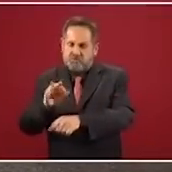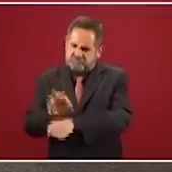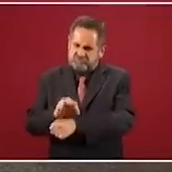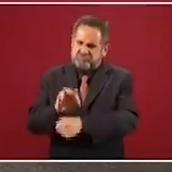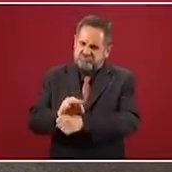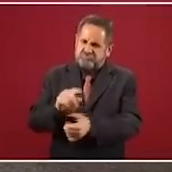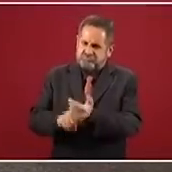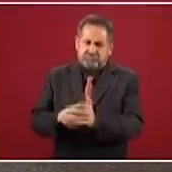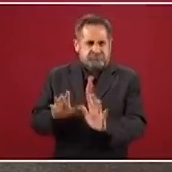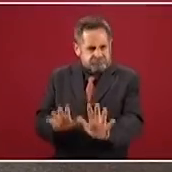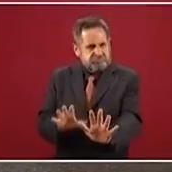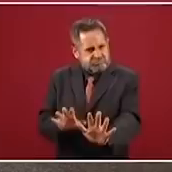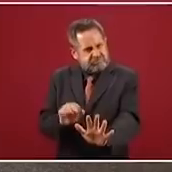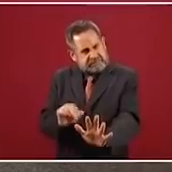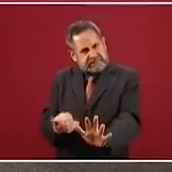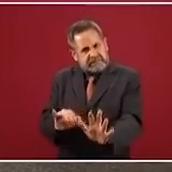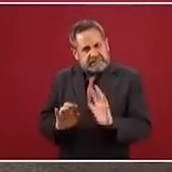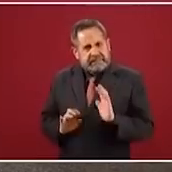que